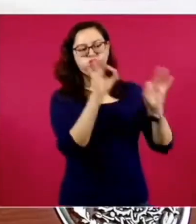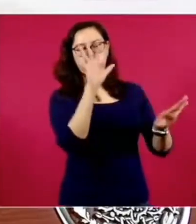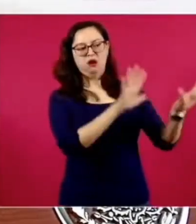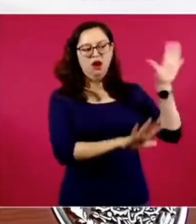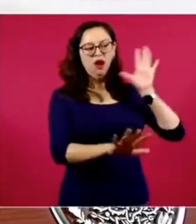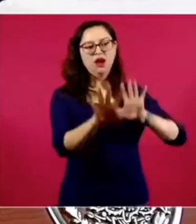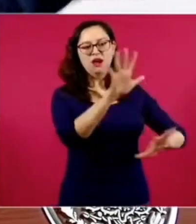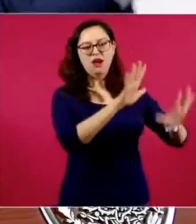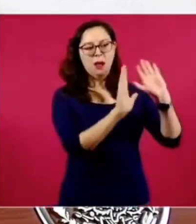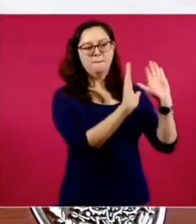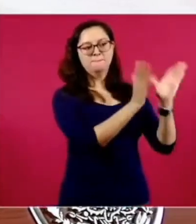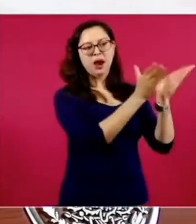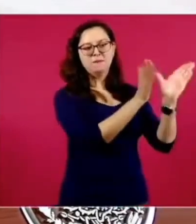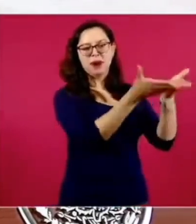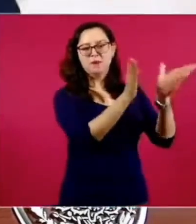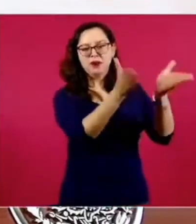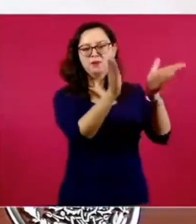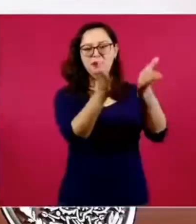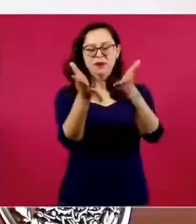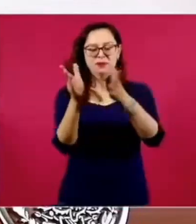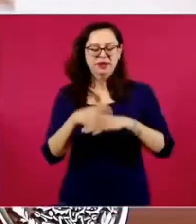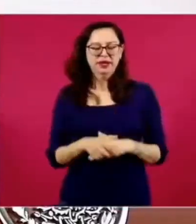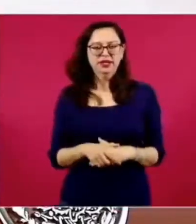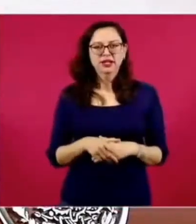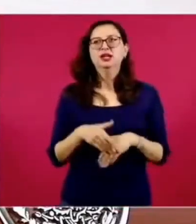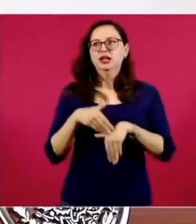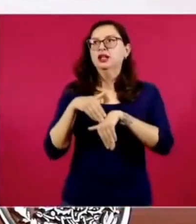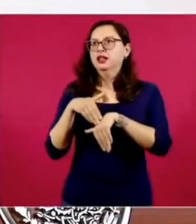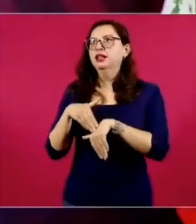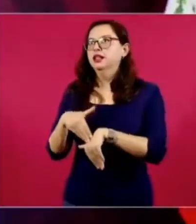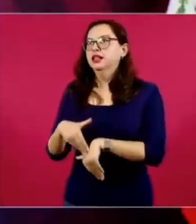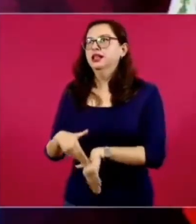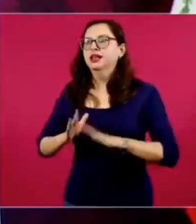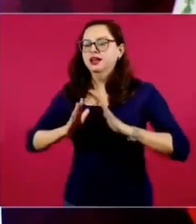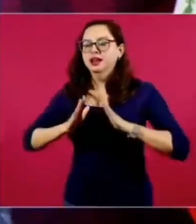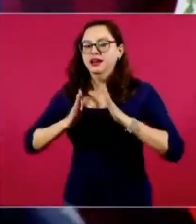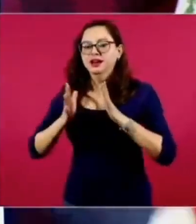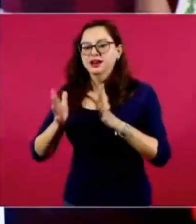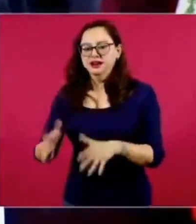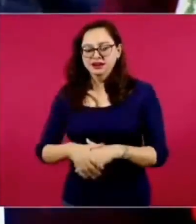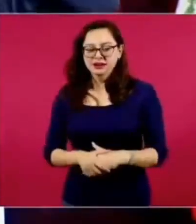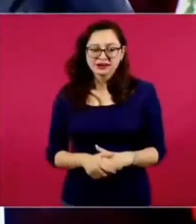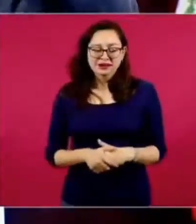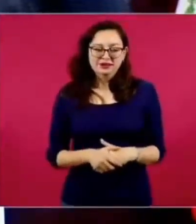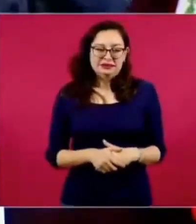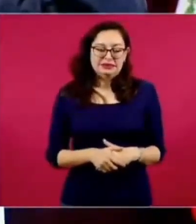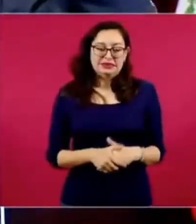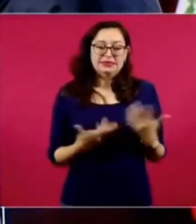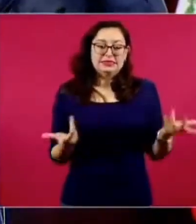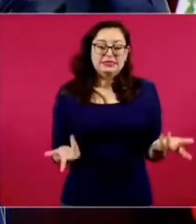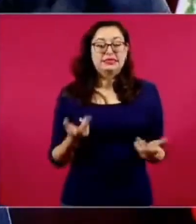manipulen con los grandes medios de información y los políticos